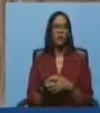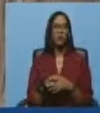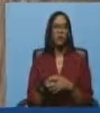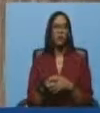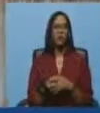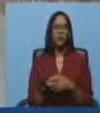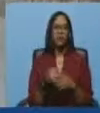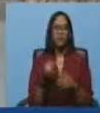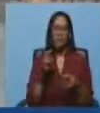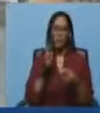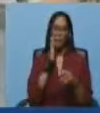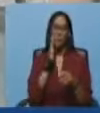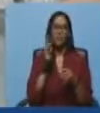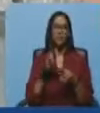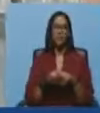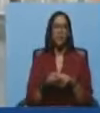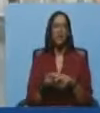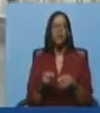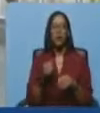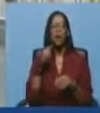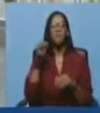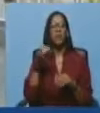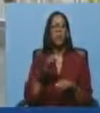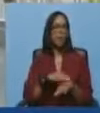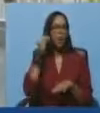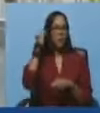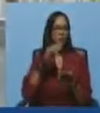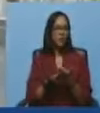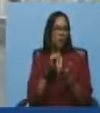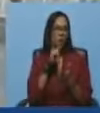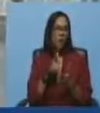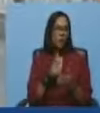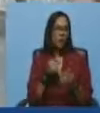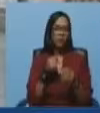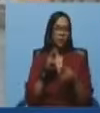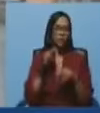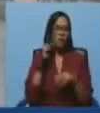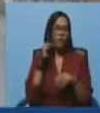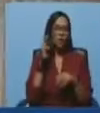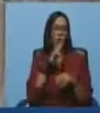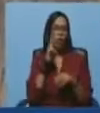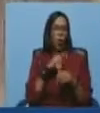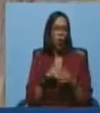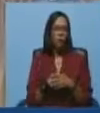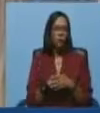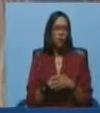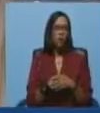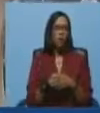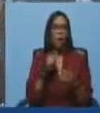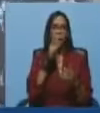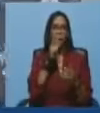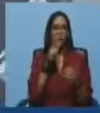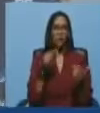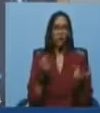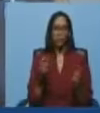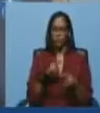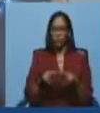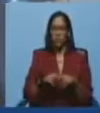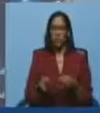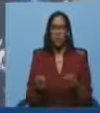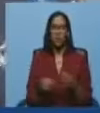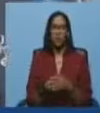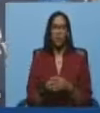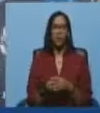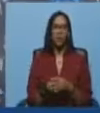Y ella se sentaba conmigo y después de la película, ¿por qué crees que todos los malos son de color negro o rojo? Me empezaba a tirar esas preguntas después de la película. Yo era un niño.